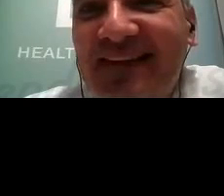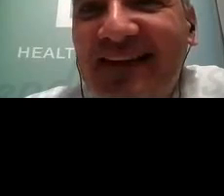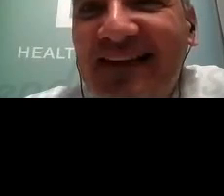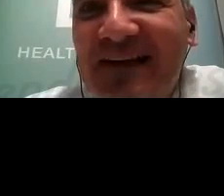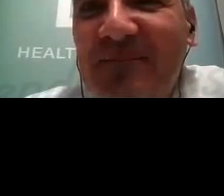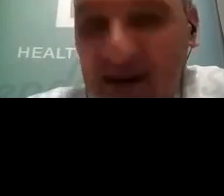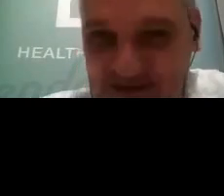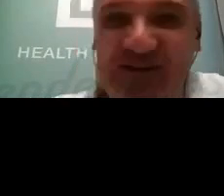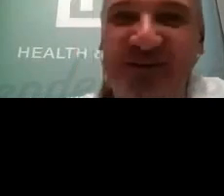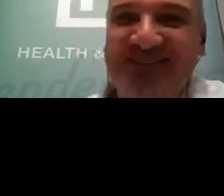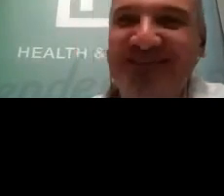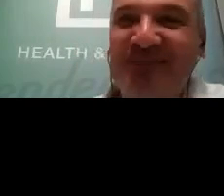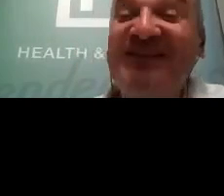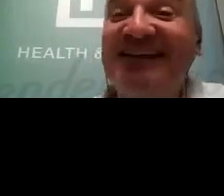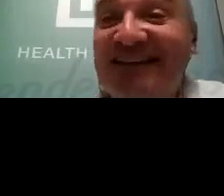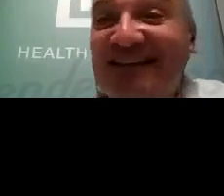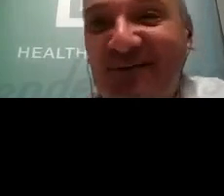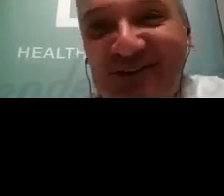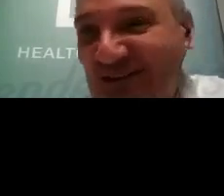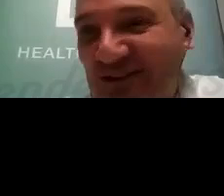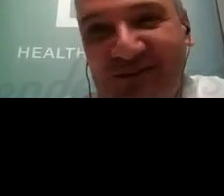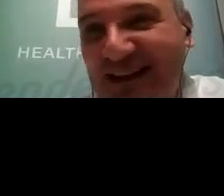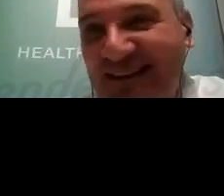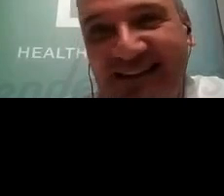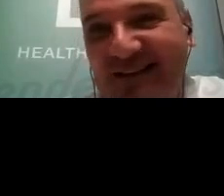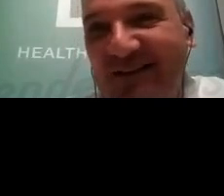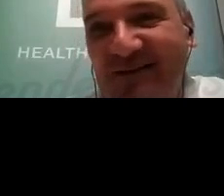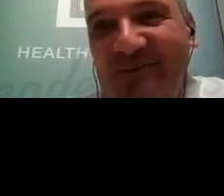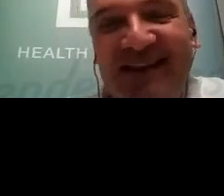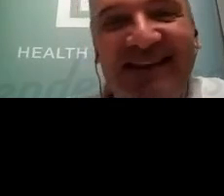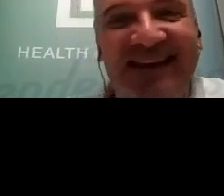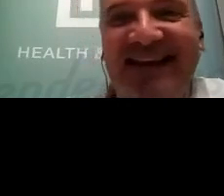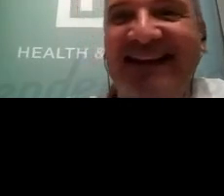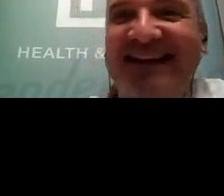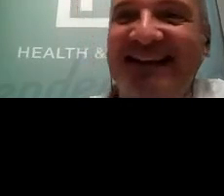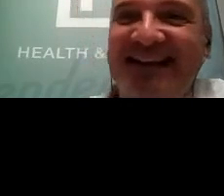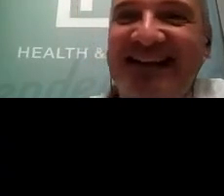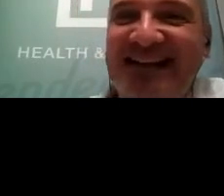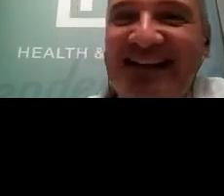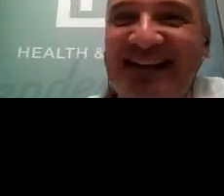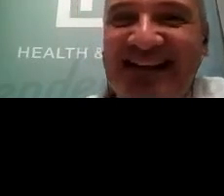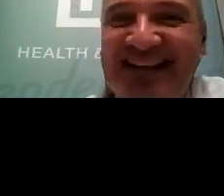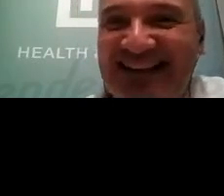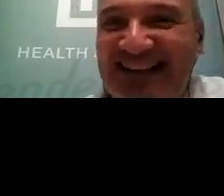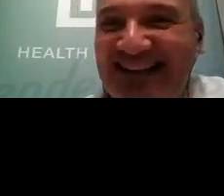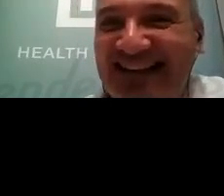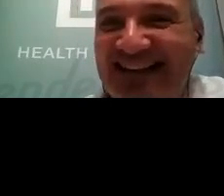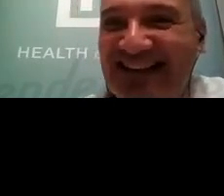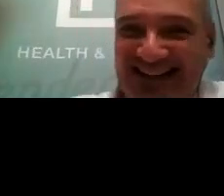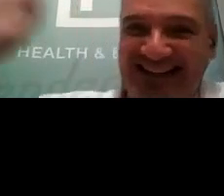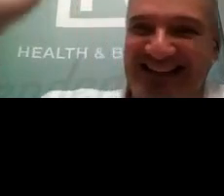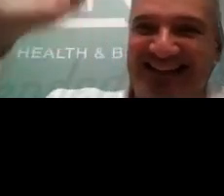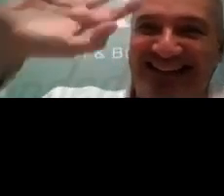terminado. Perfecto. Muchas gracias. Gracias a todos por muchas... estar ahí también detrás de la pantalla.